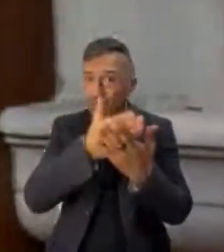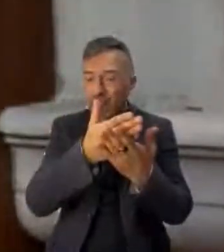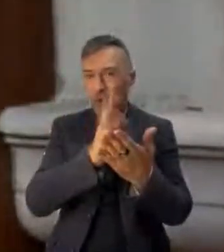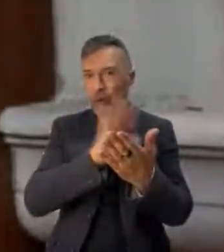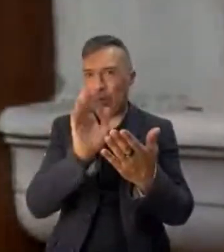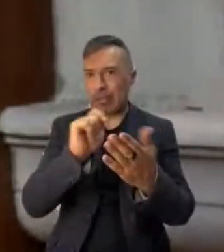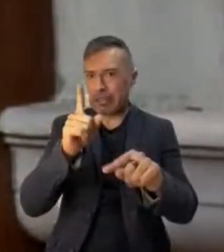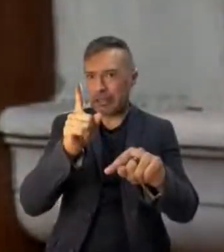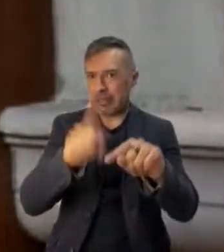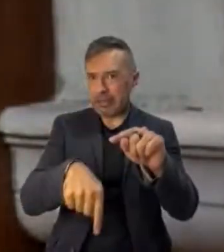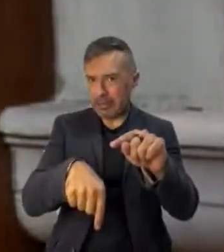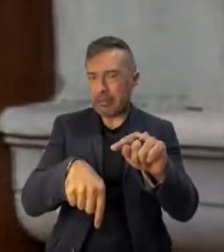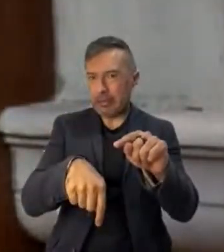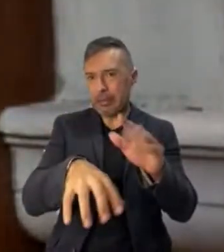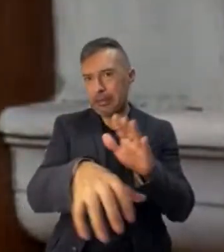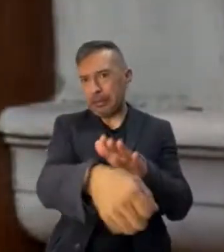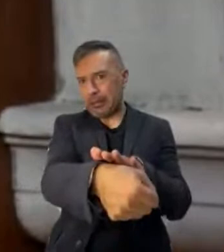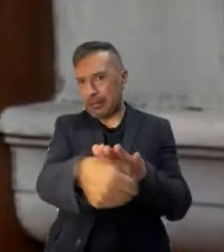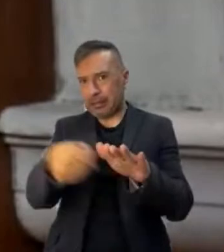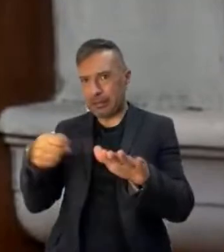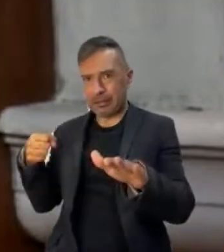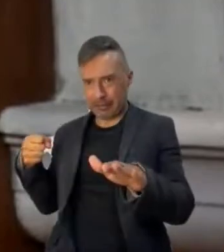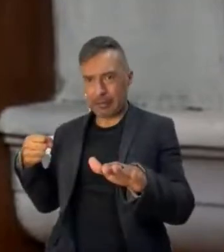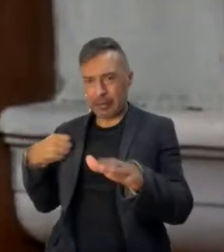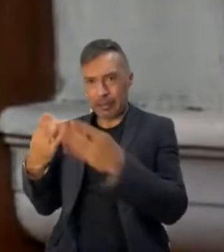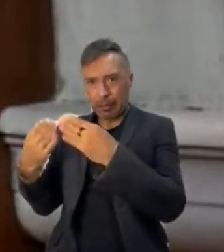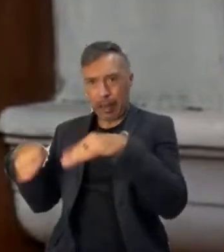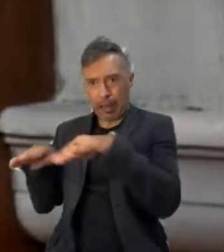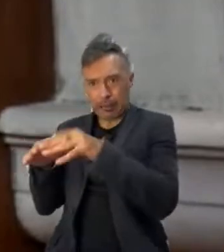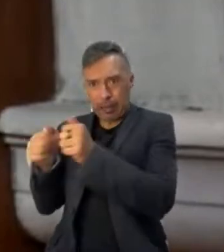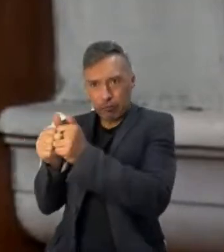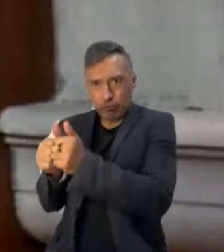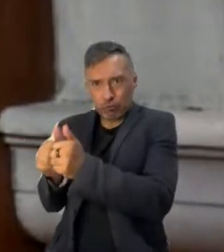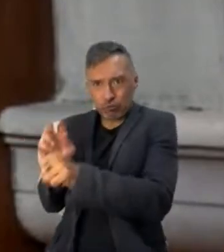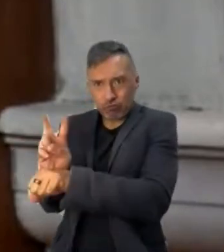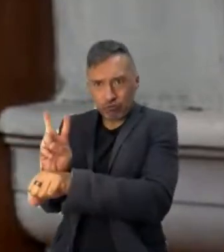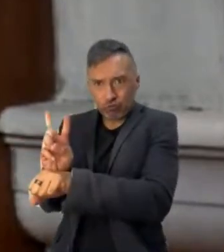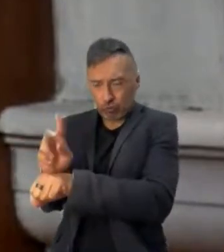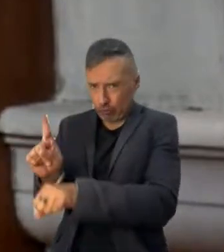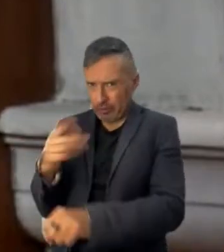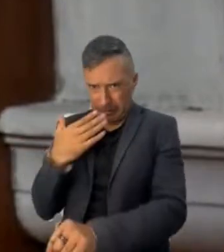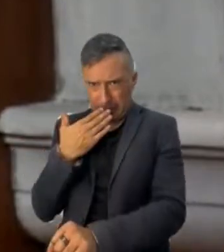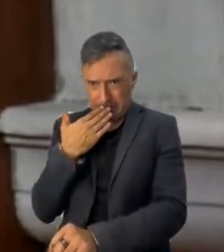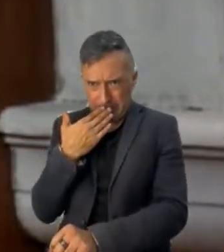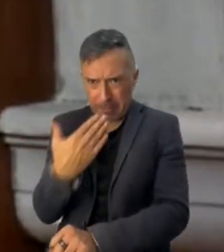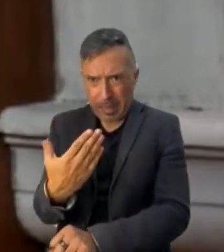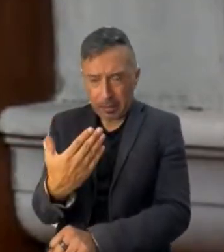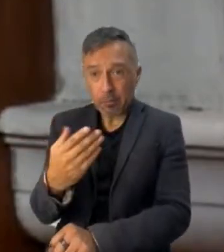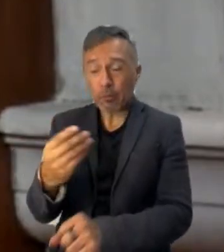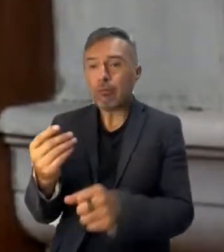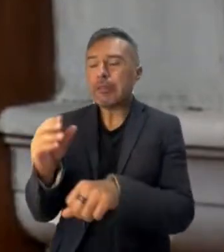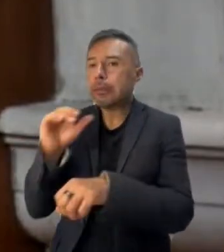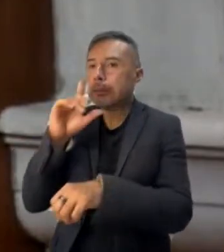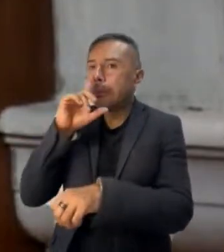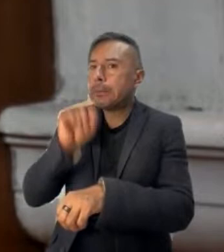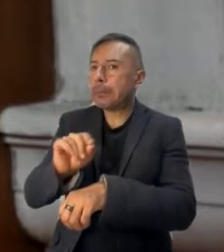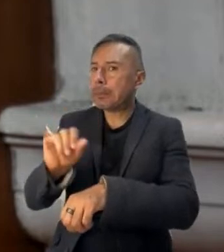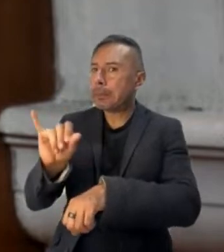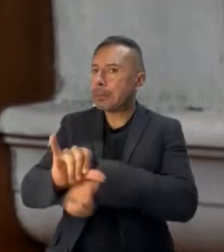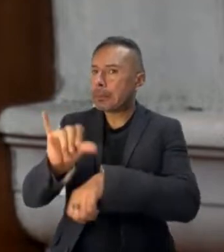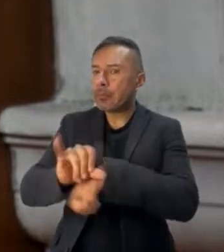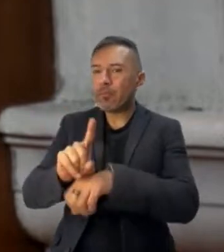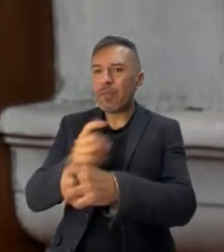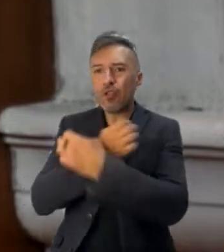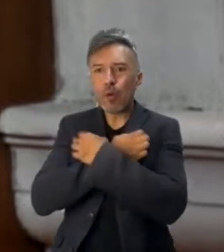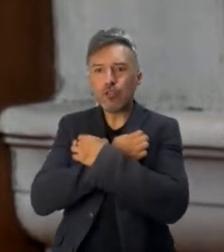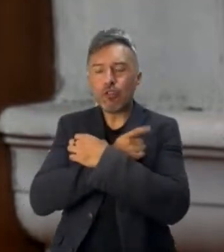un rezago en la educación. Tan es así que hoy por hoy, actualmente, hay